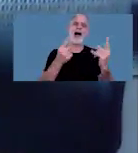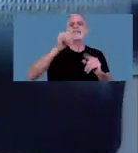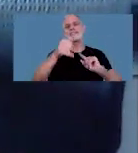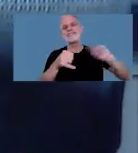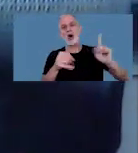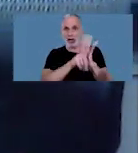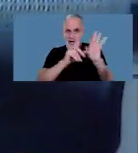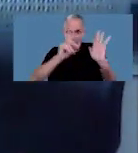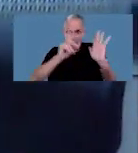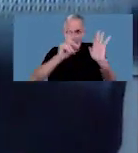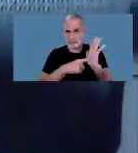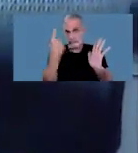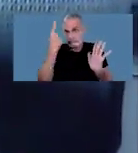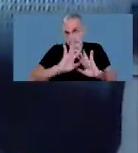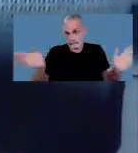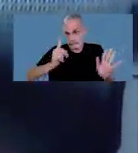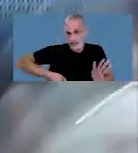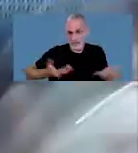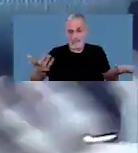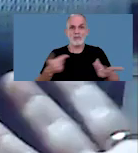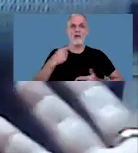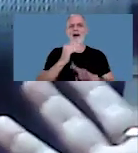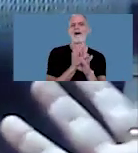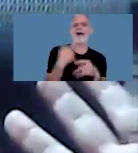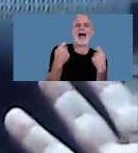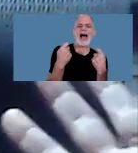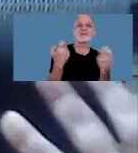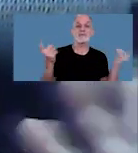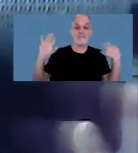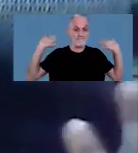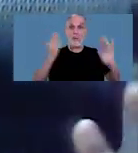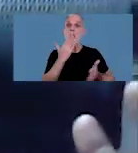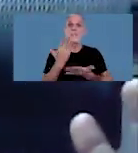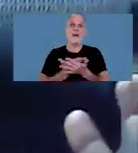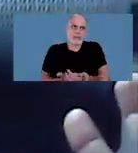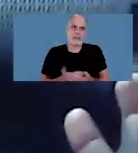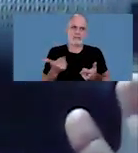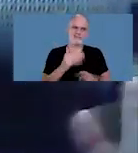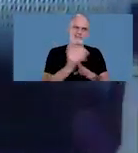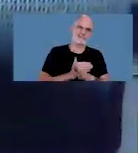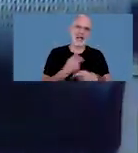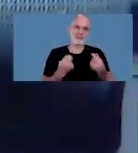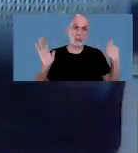ley. Es como decir, bueno, me deduzco un gasto y no tengo documentación respaldatoria.